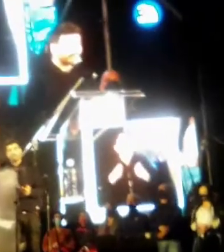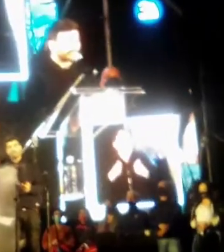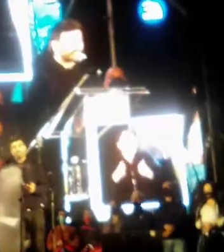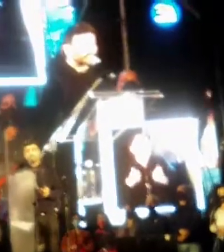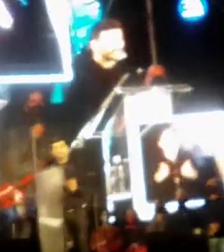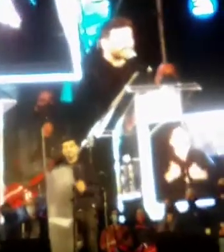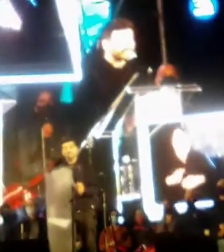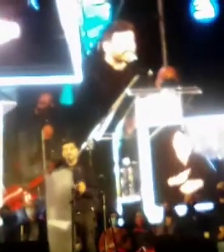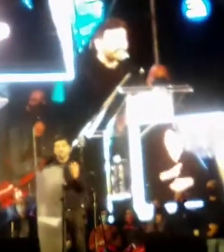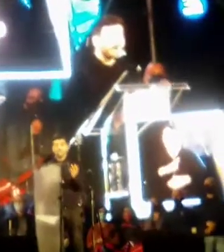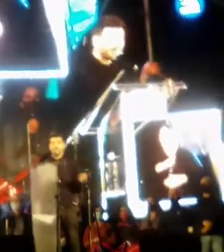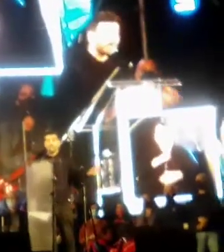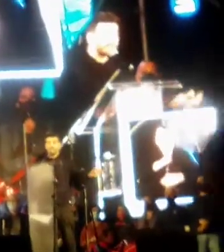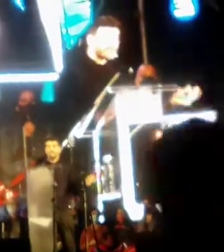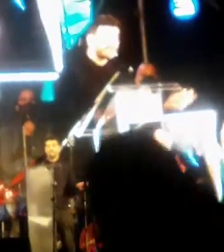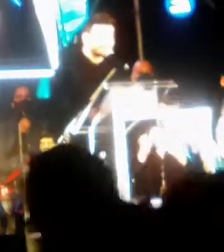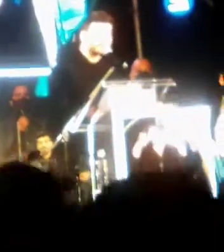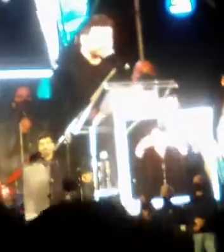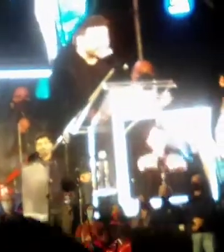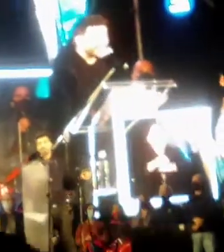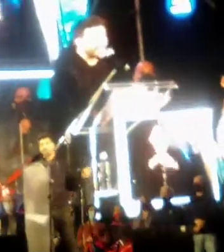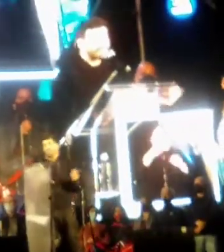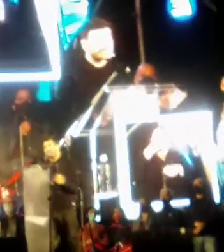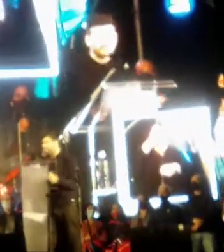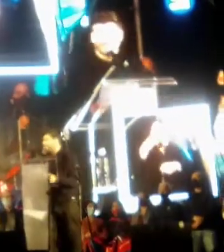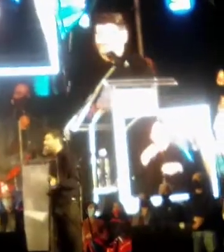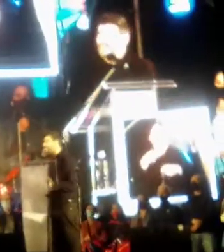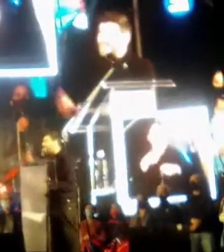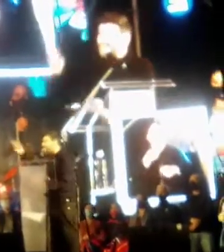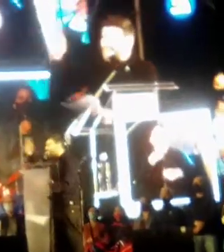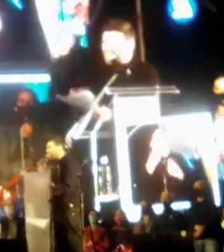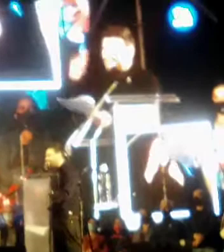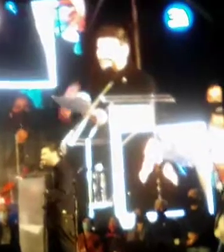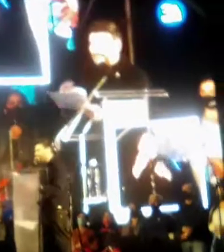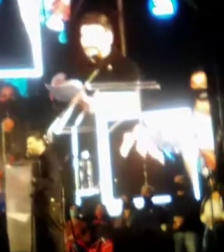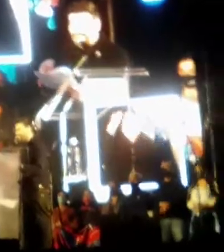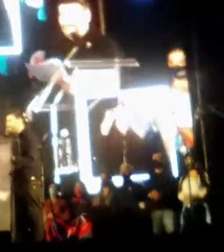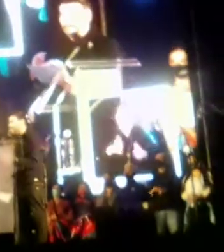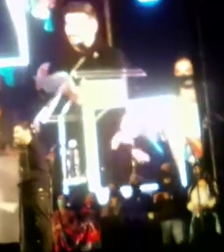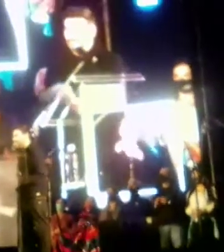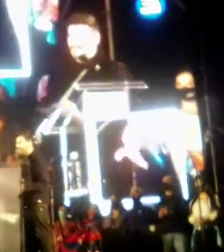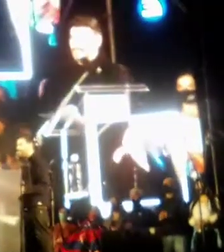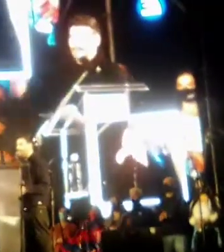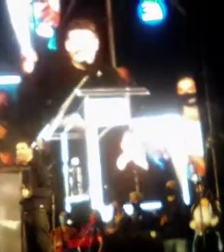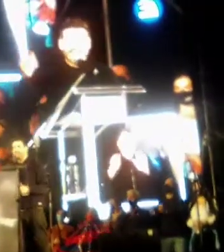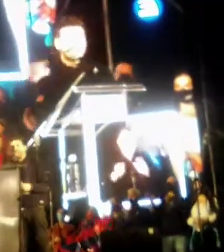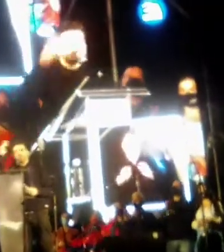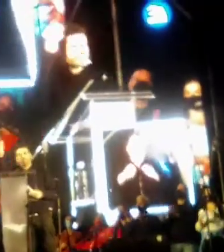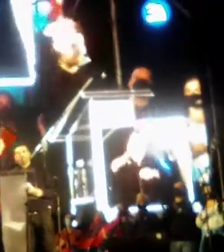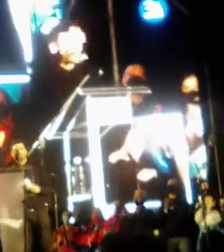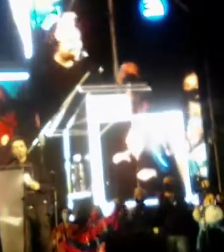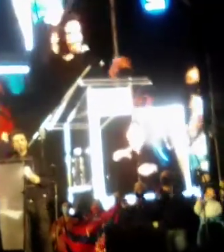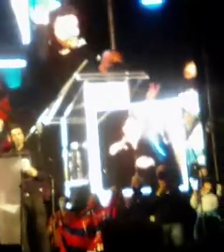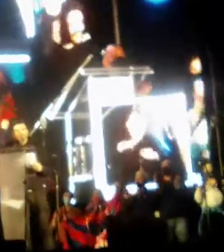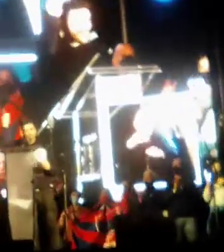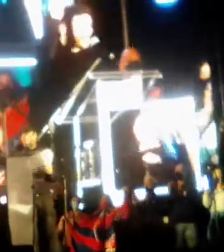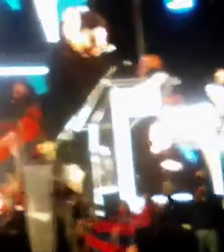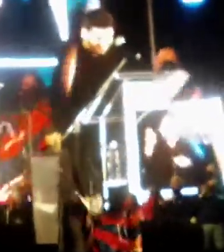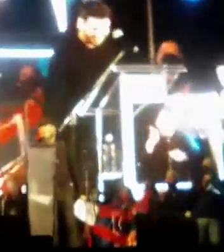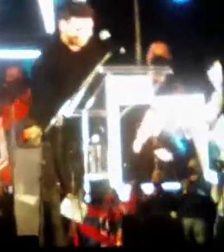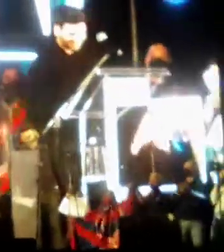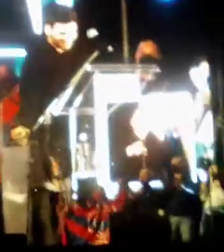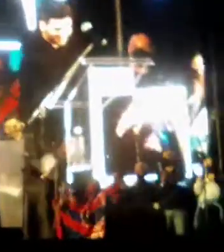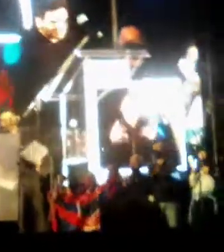tremendo orgullo, por eso hoy podemos afirmar a viva voz: ¡hay referéndum! ¡Habrá victoria